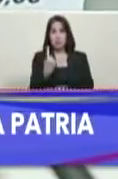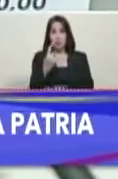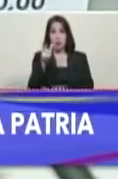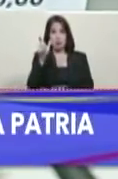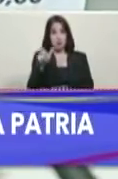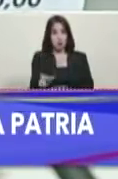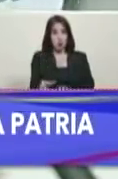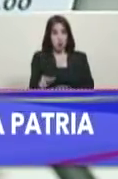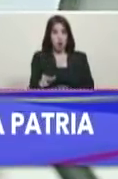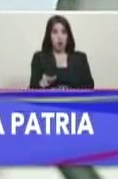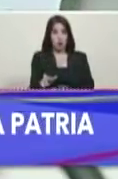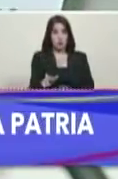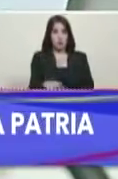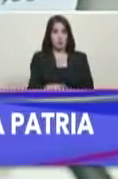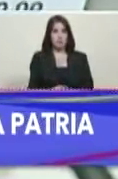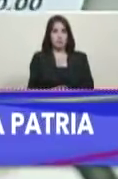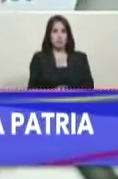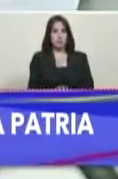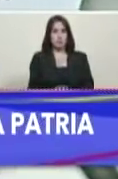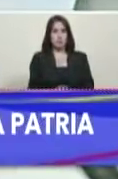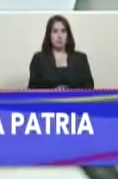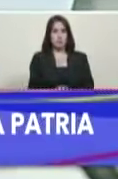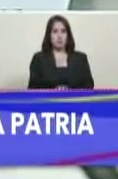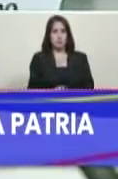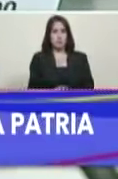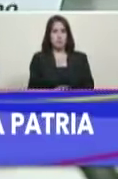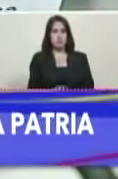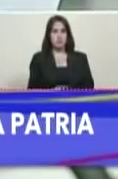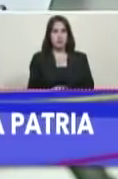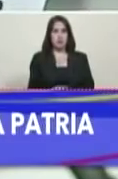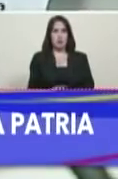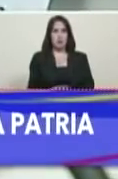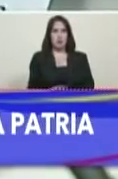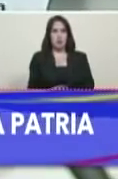miembro ahora va a pasar de